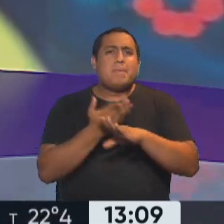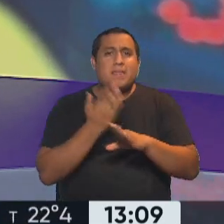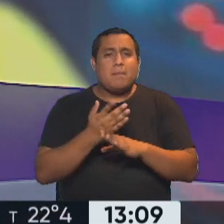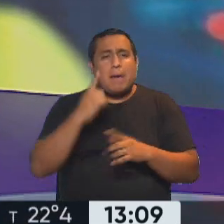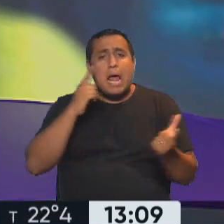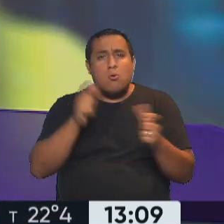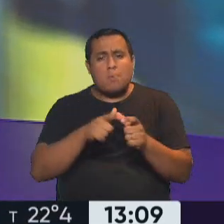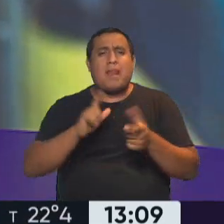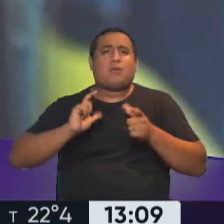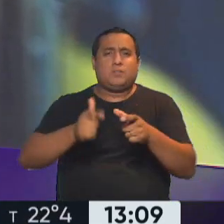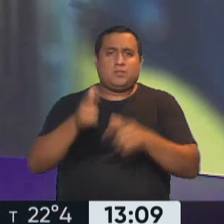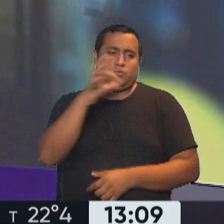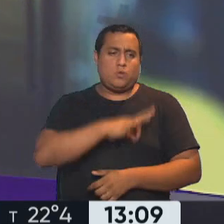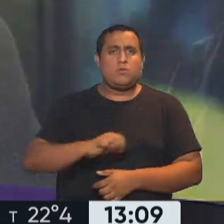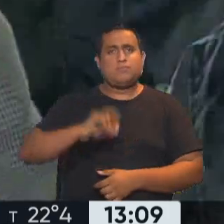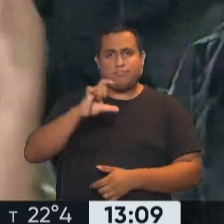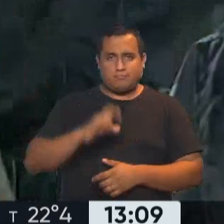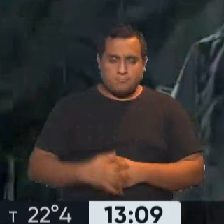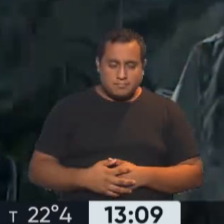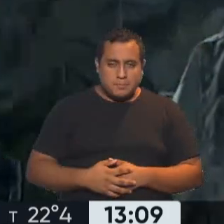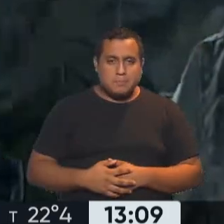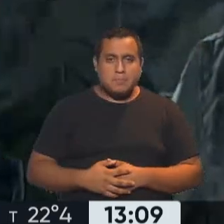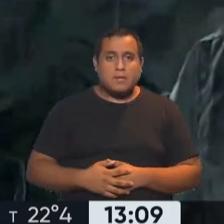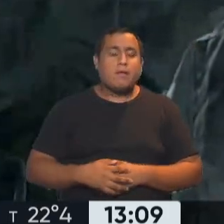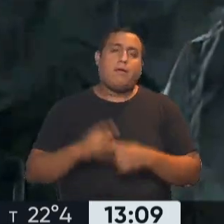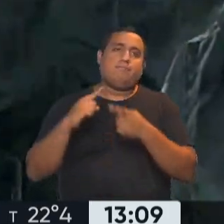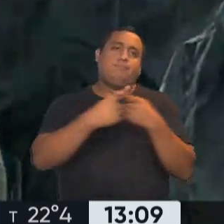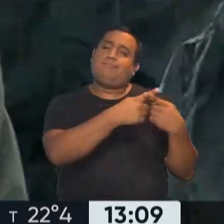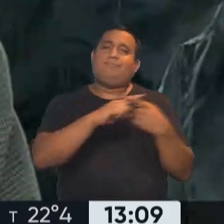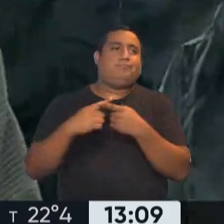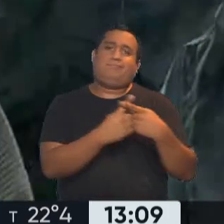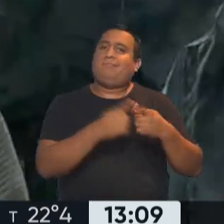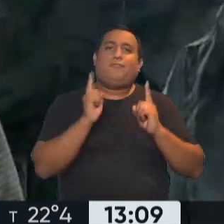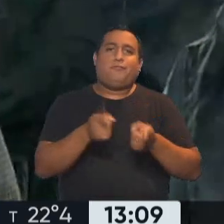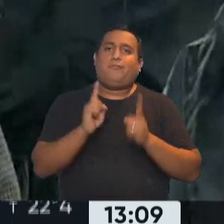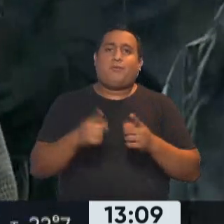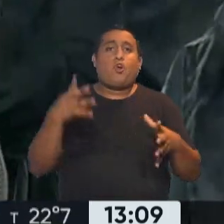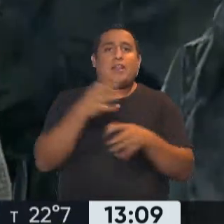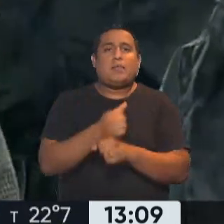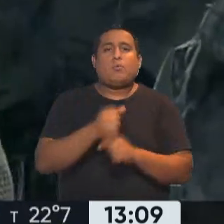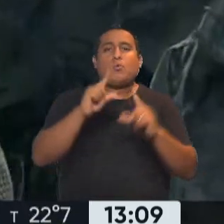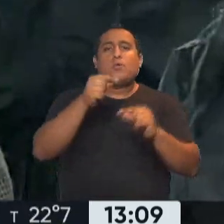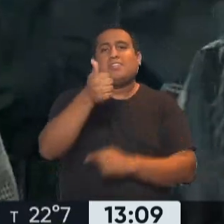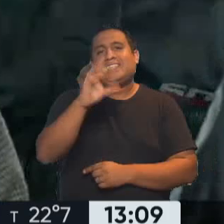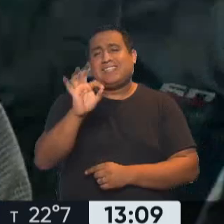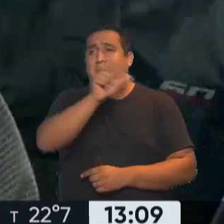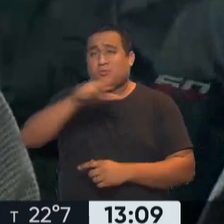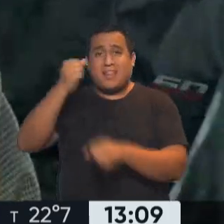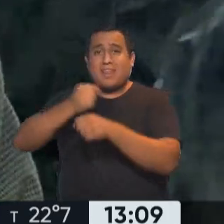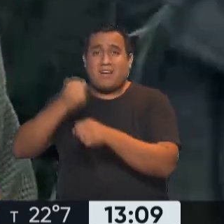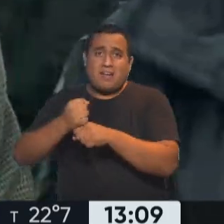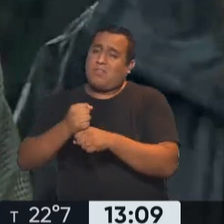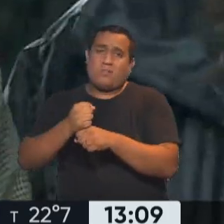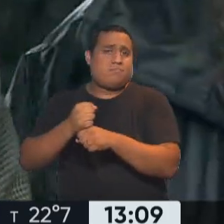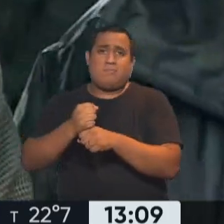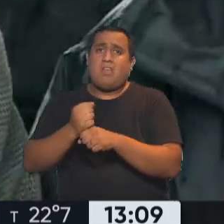para actualizar sus salarios. Conflicto interminable en la línea 60. Los trabajadores no quieren